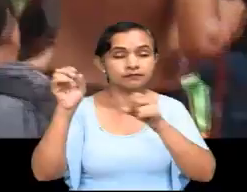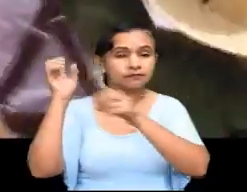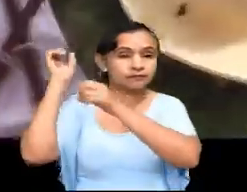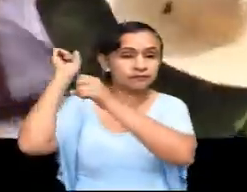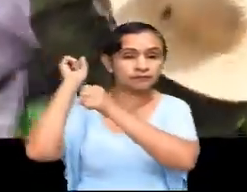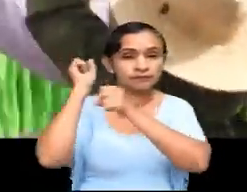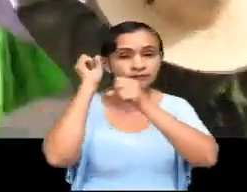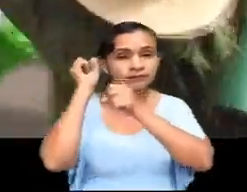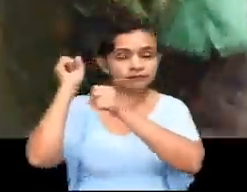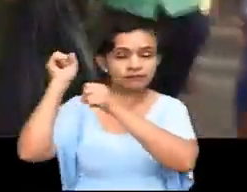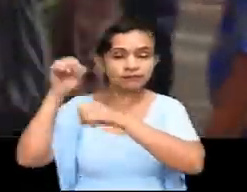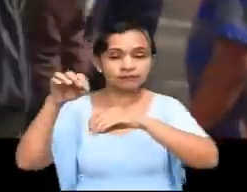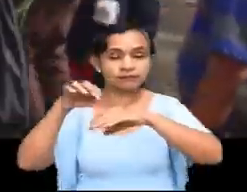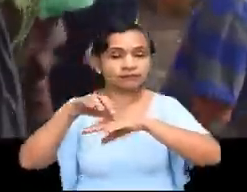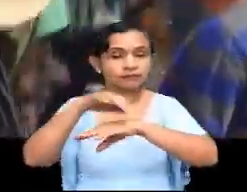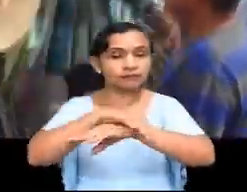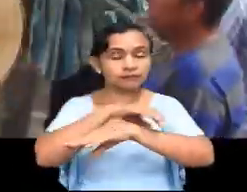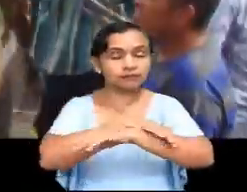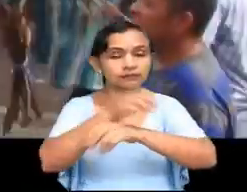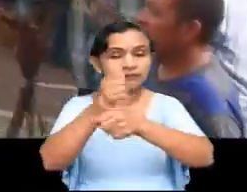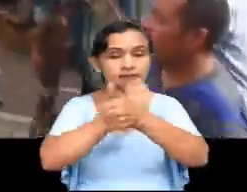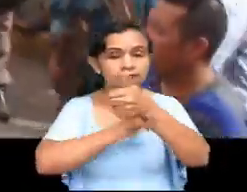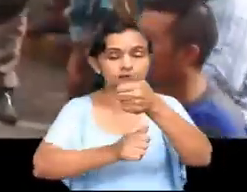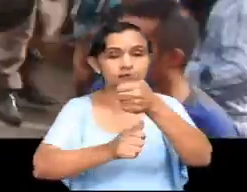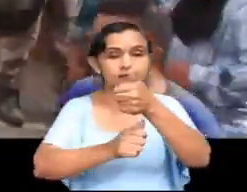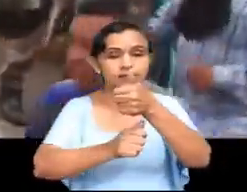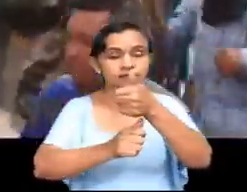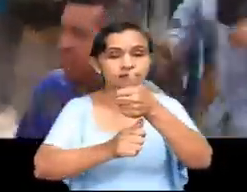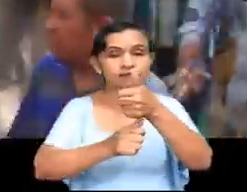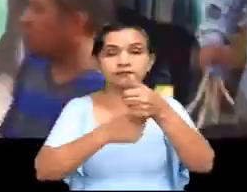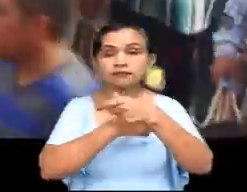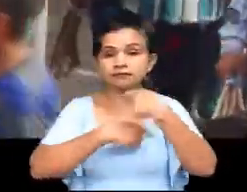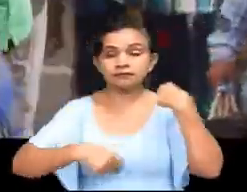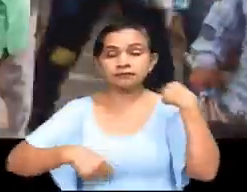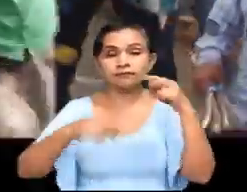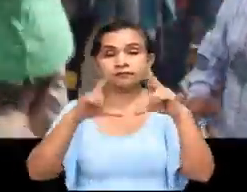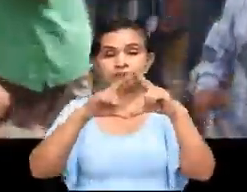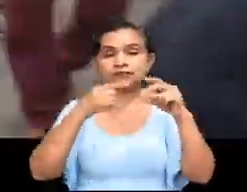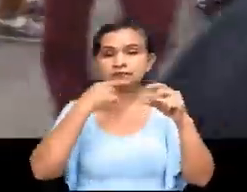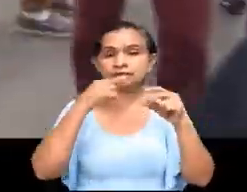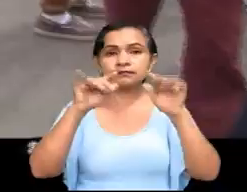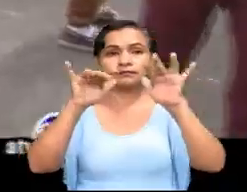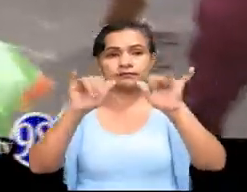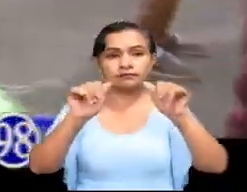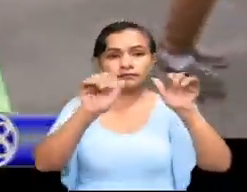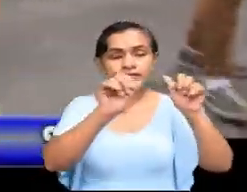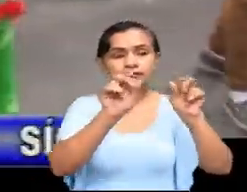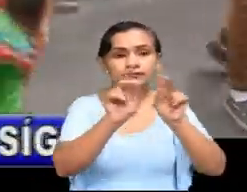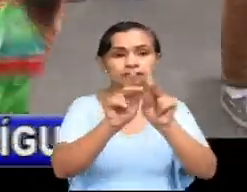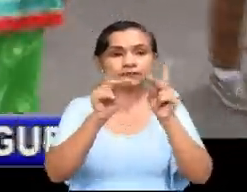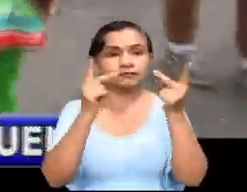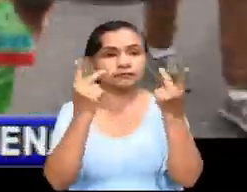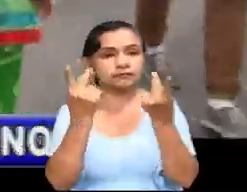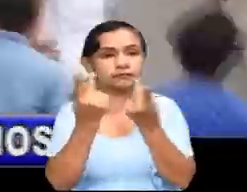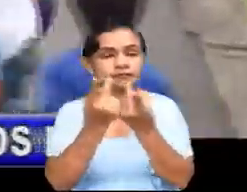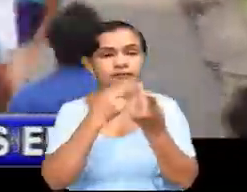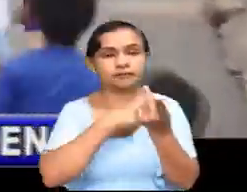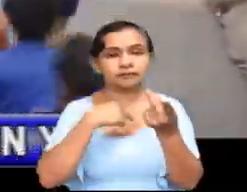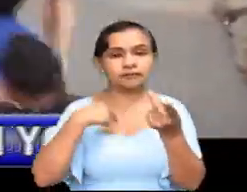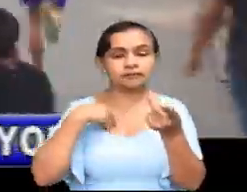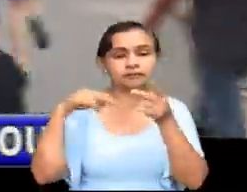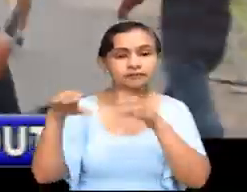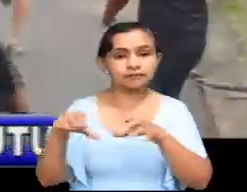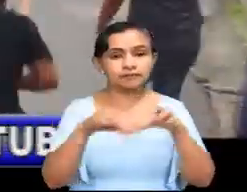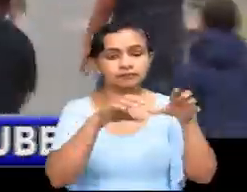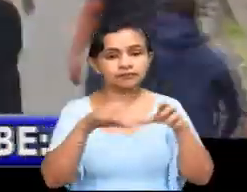la compañera Rosario Murillo, vicepresidenta de la República, ha informado que todo está listo para que el pueblo realice sus fiestas